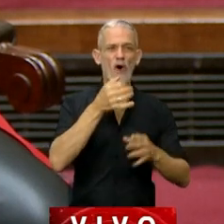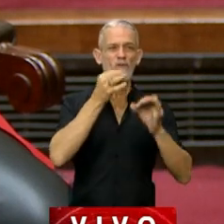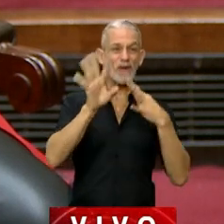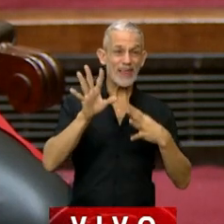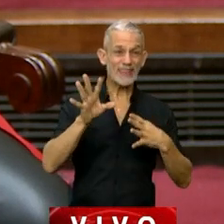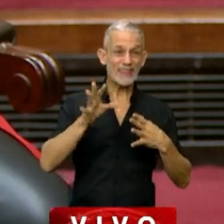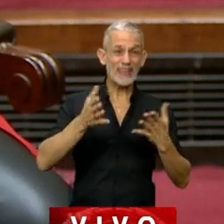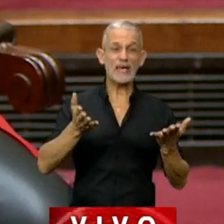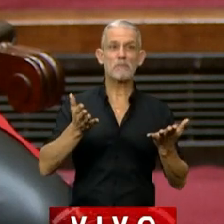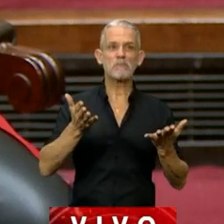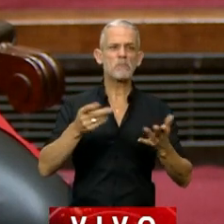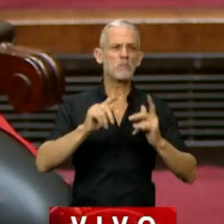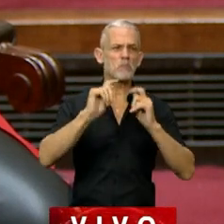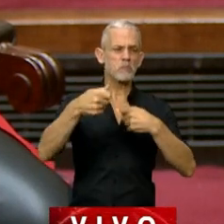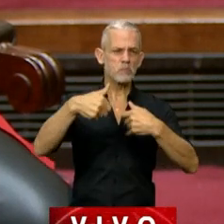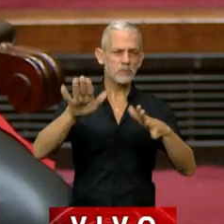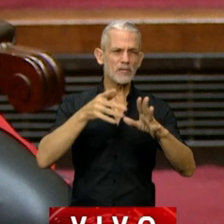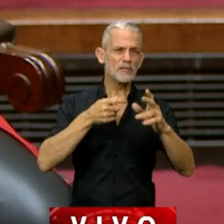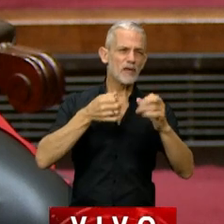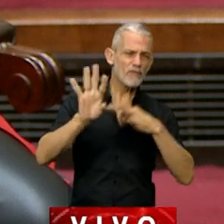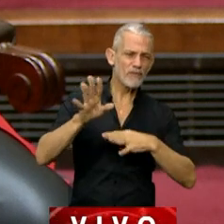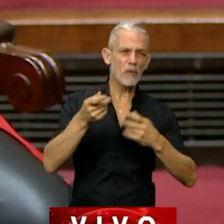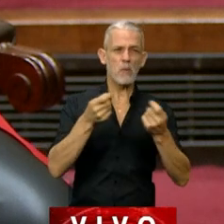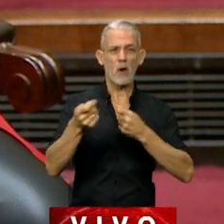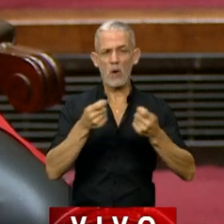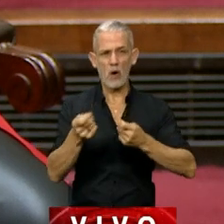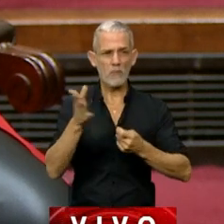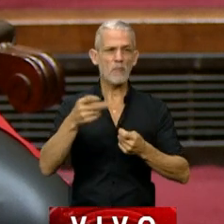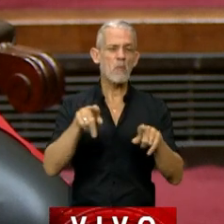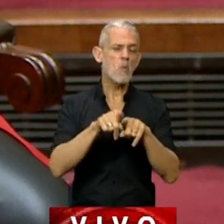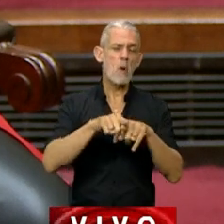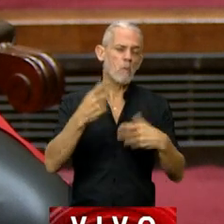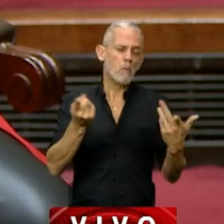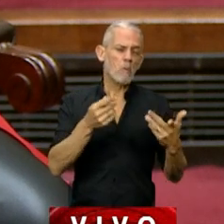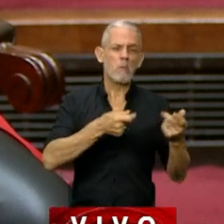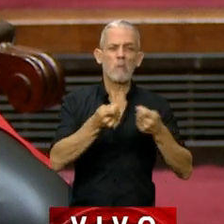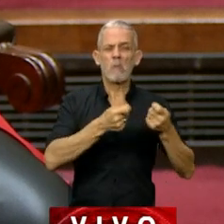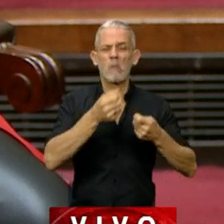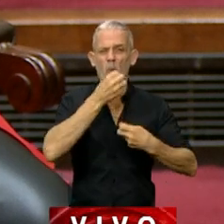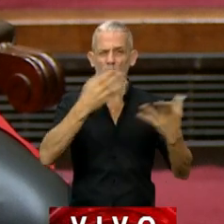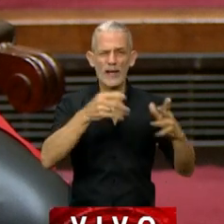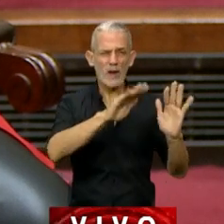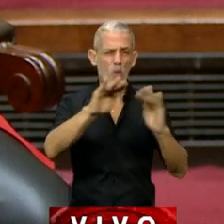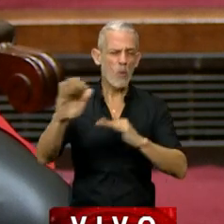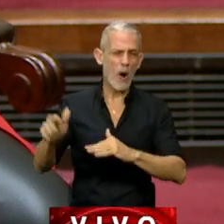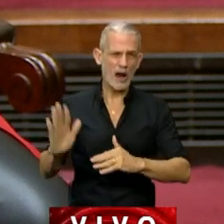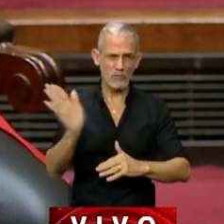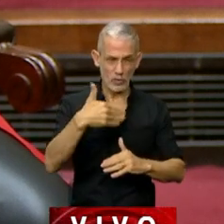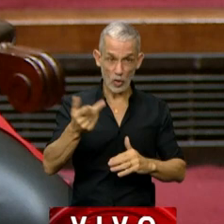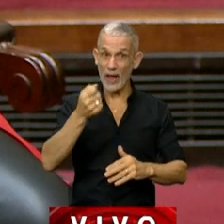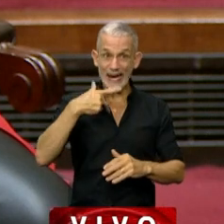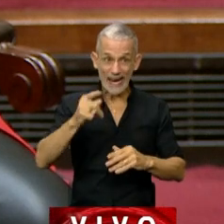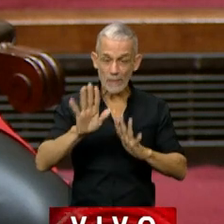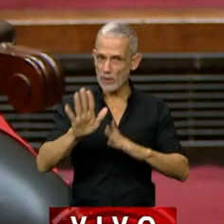vendido, entregado, comercializado como una mercancía más de mercado. Y los medicamentos